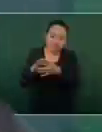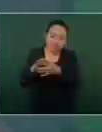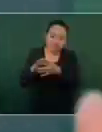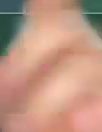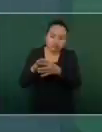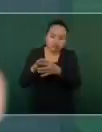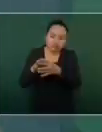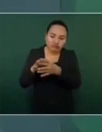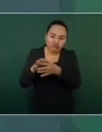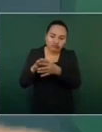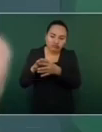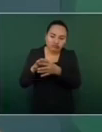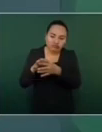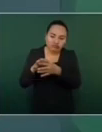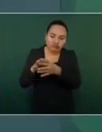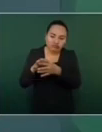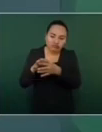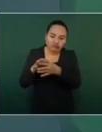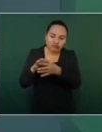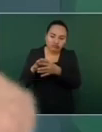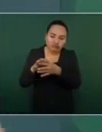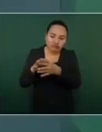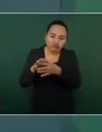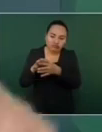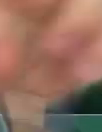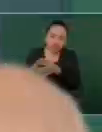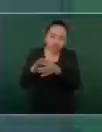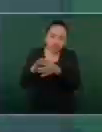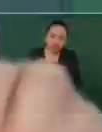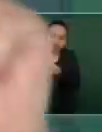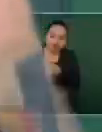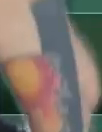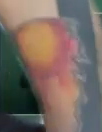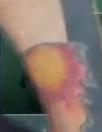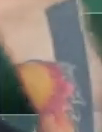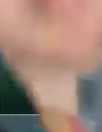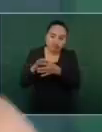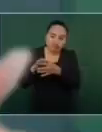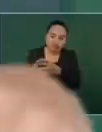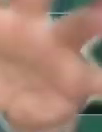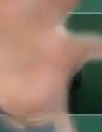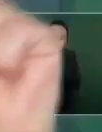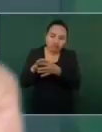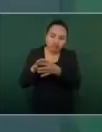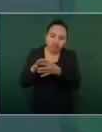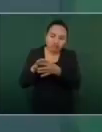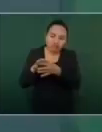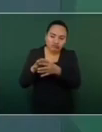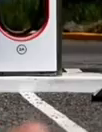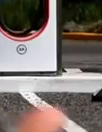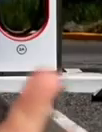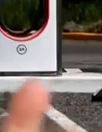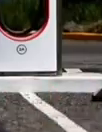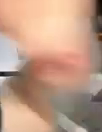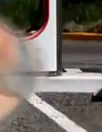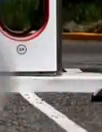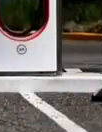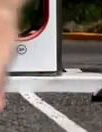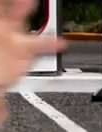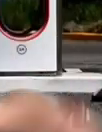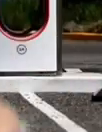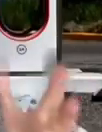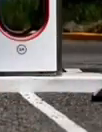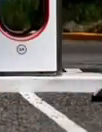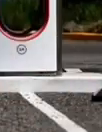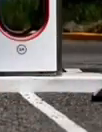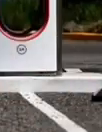fue. Ya sabes que aquí vas a encontrar las noticias más rápidas y certeras, las que todo el mundo está platicando. También el presidentísimo